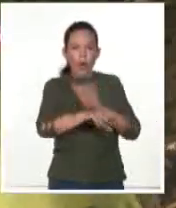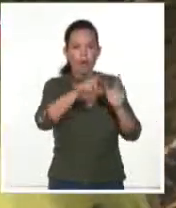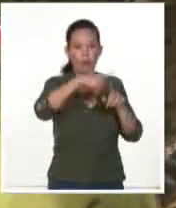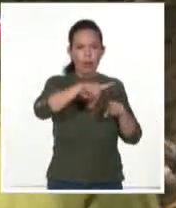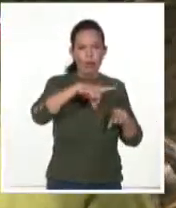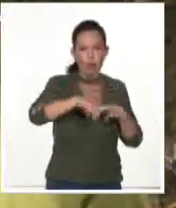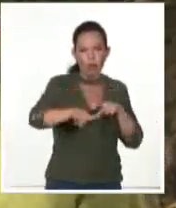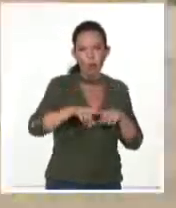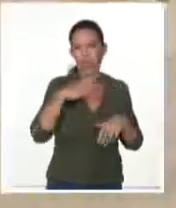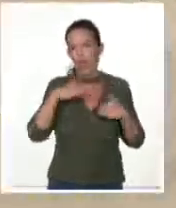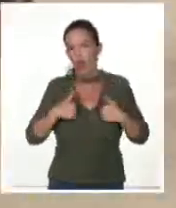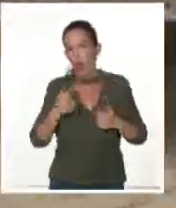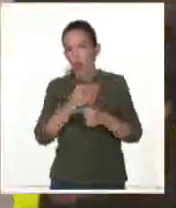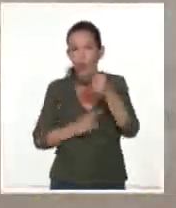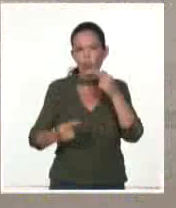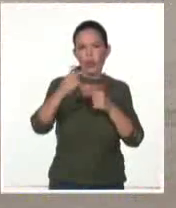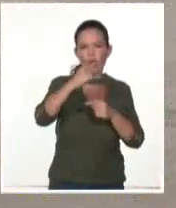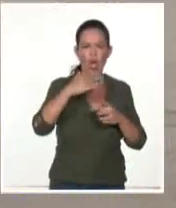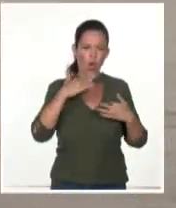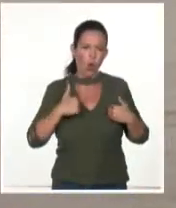prioridades y cómo se ejecuta la dirección.